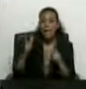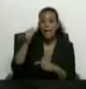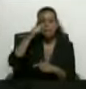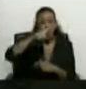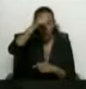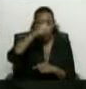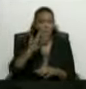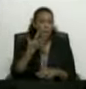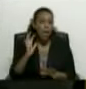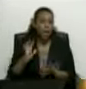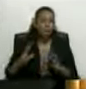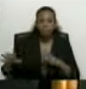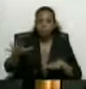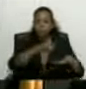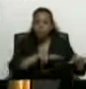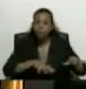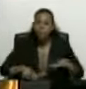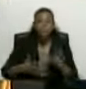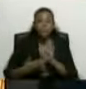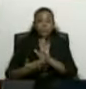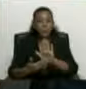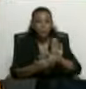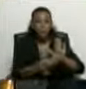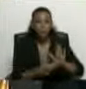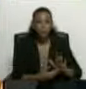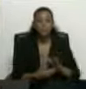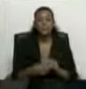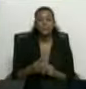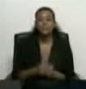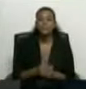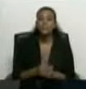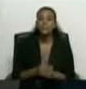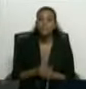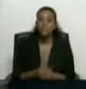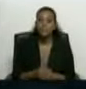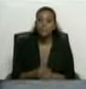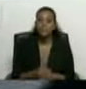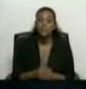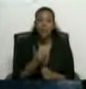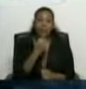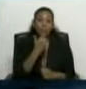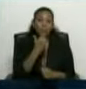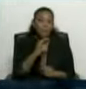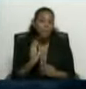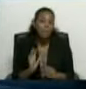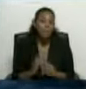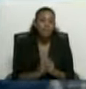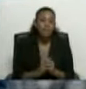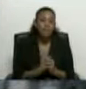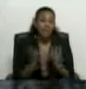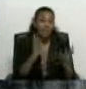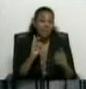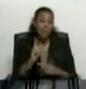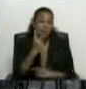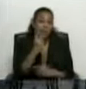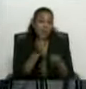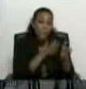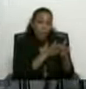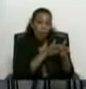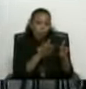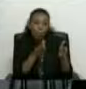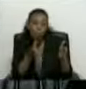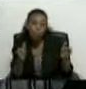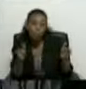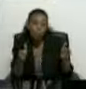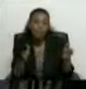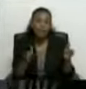de maravillas que ofrece nuestra ciudad. Aproximadamente en esta primera